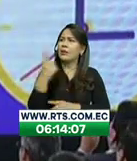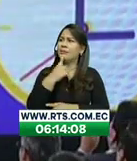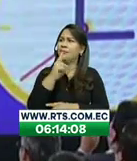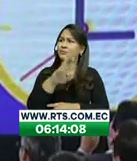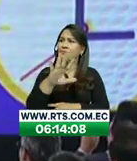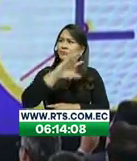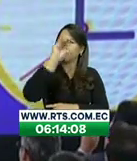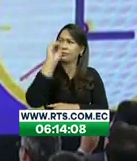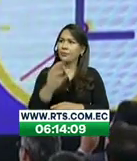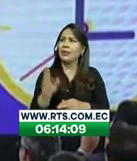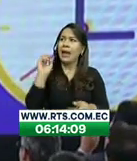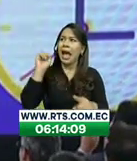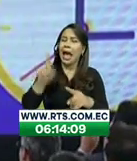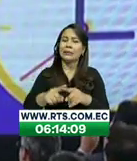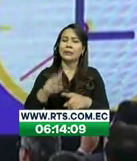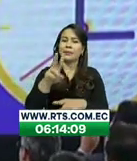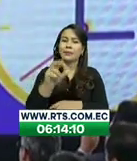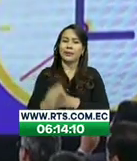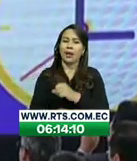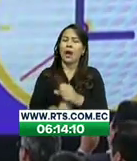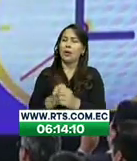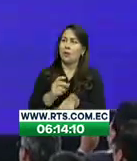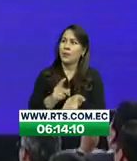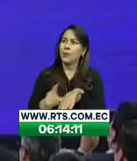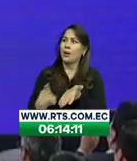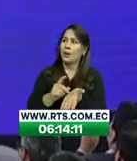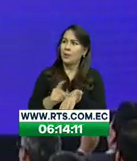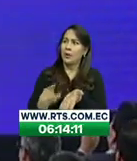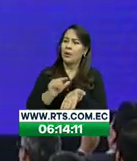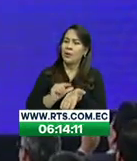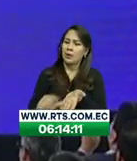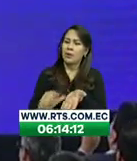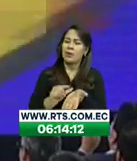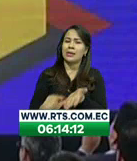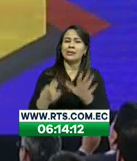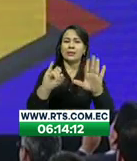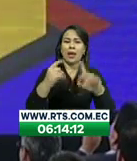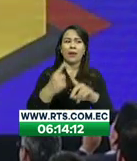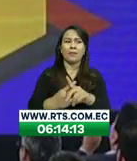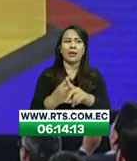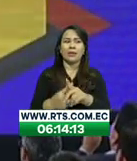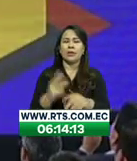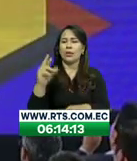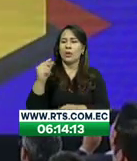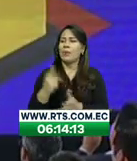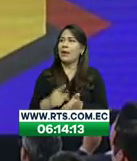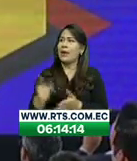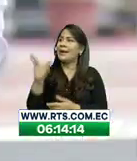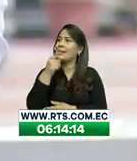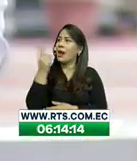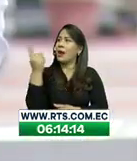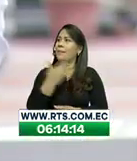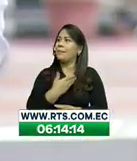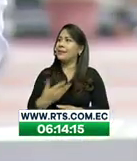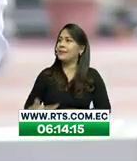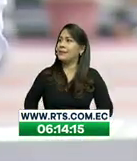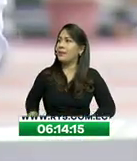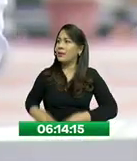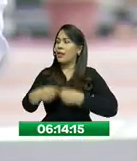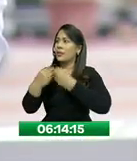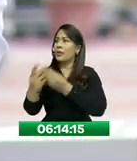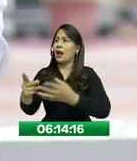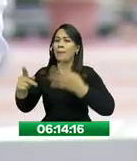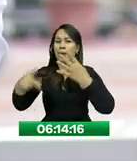7.25%, plazo de hasta 20 años y 6 meses de gracia. En los próximos días el Ejecutivo enviará al Parlamento